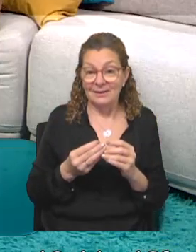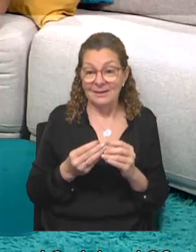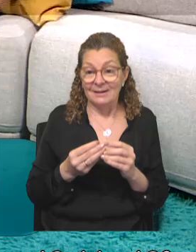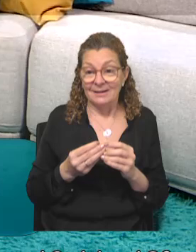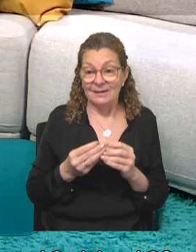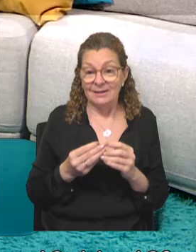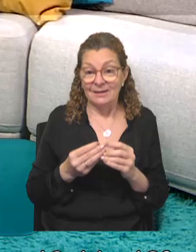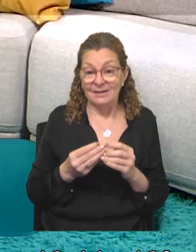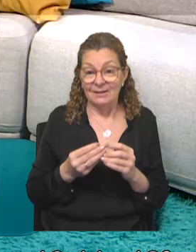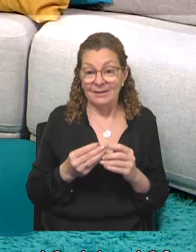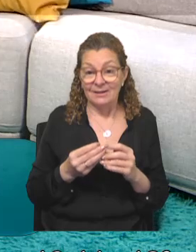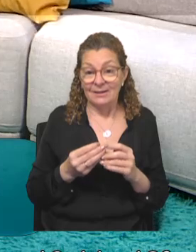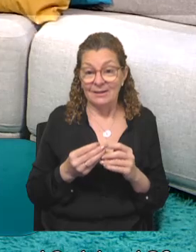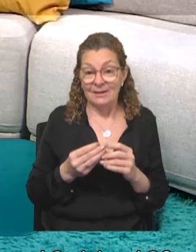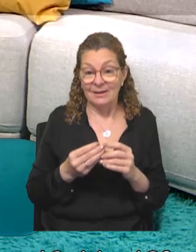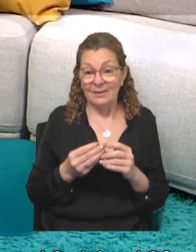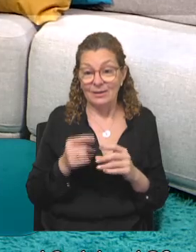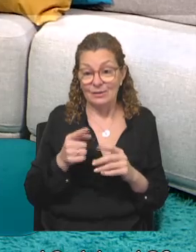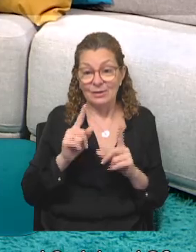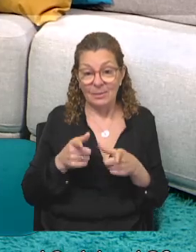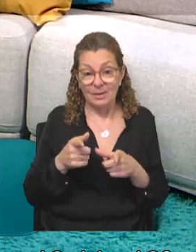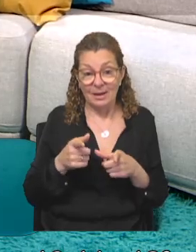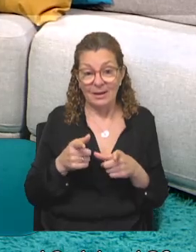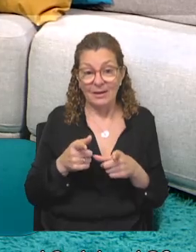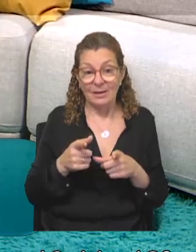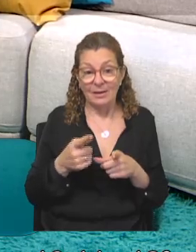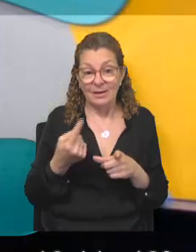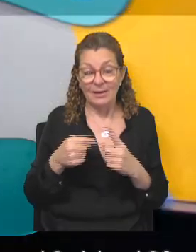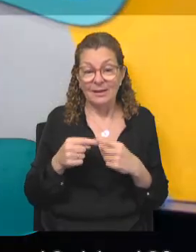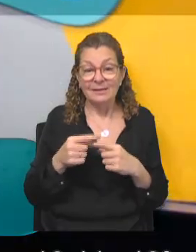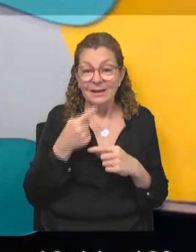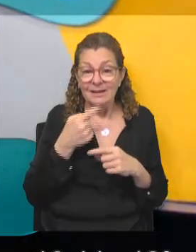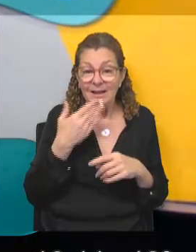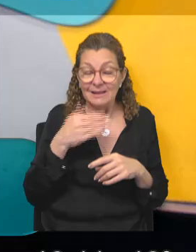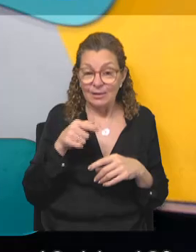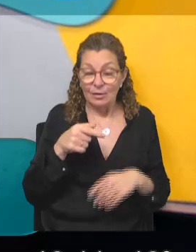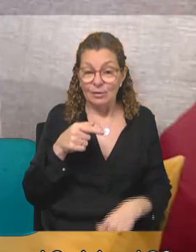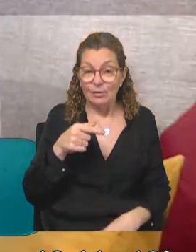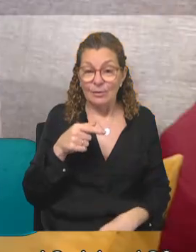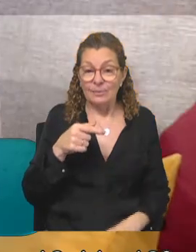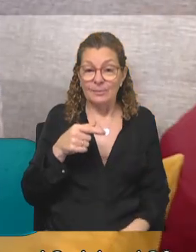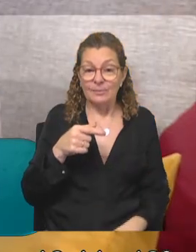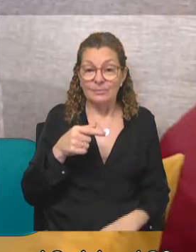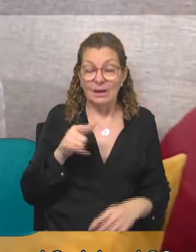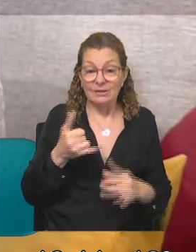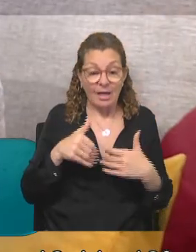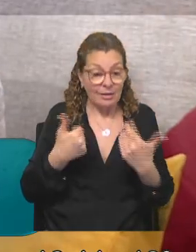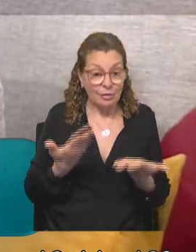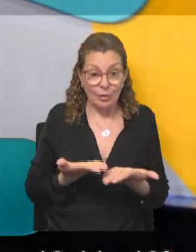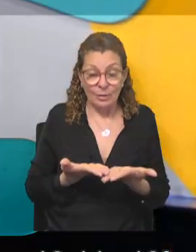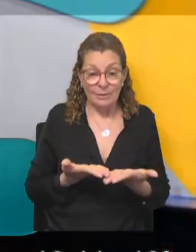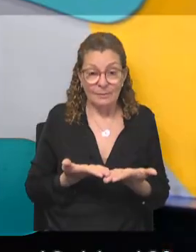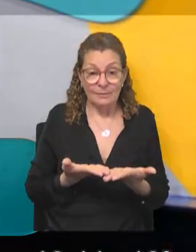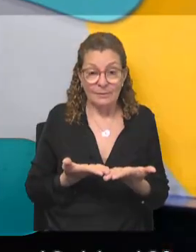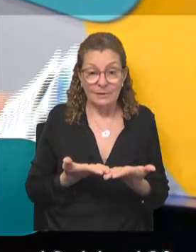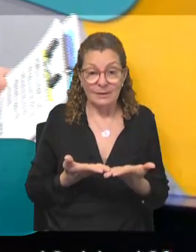también. No. Yo te voy a decir, no. Yo estoy de ese lado, ¿eh? Terapia no. ¿Entendés? Llenás, vendiste todo. ¿Y entonces?